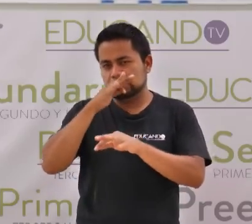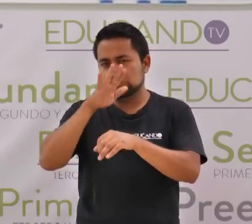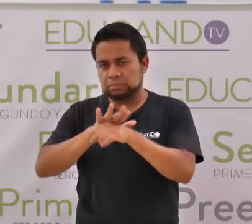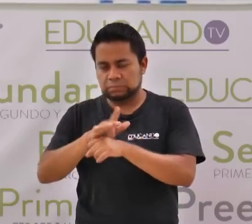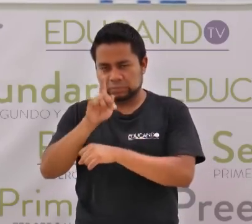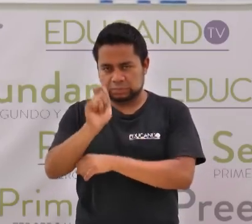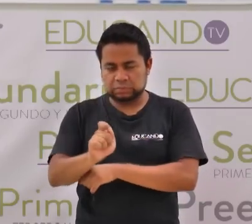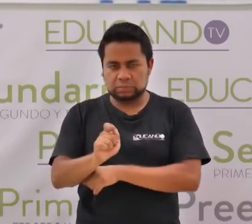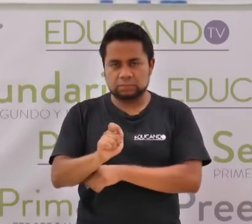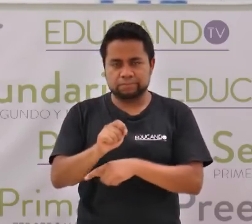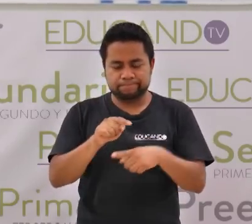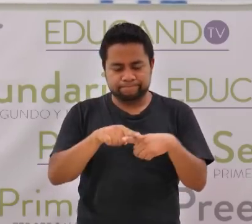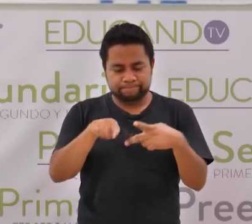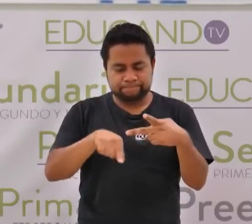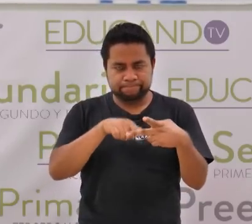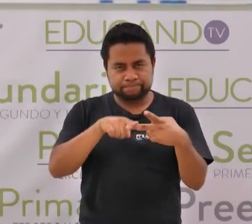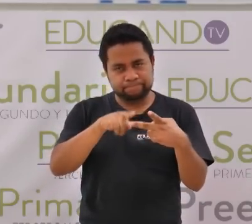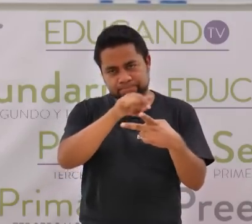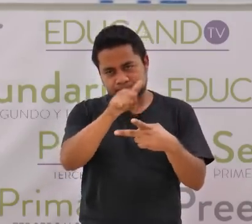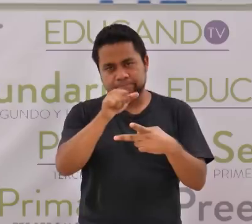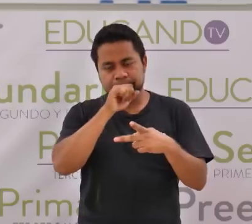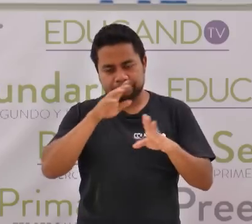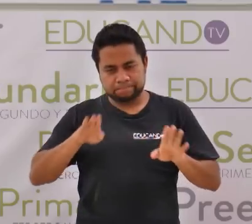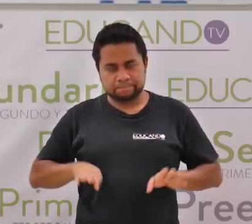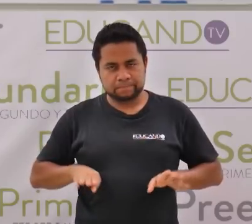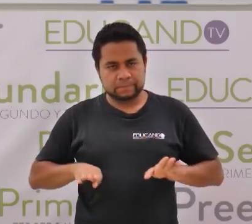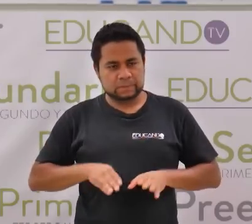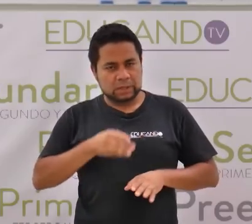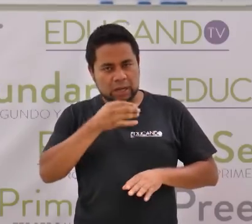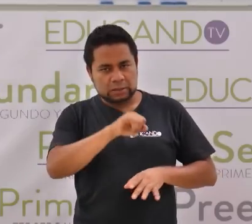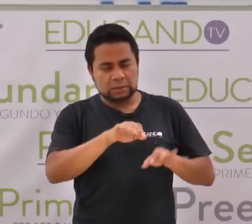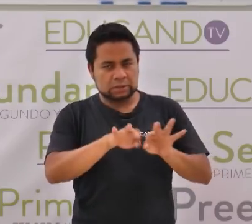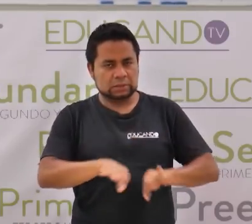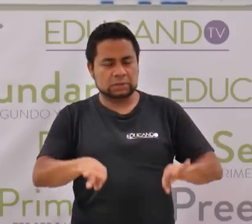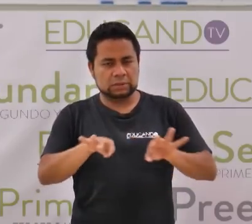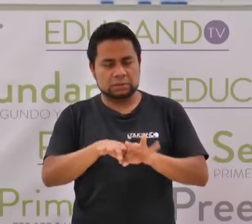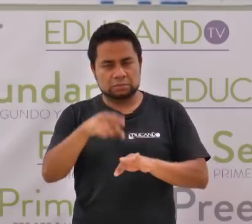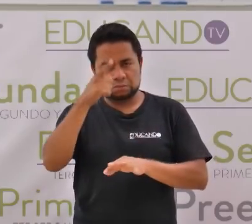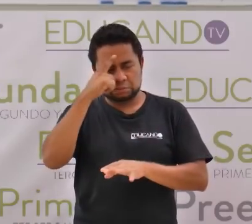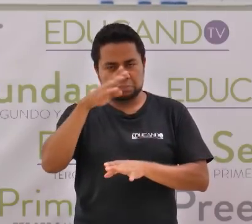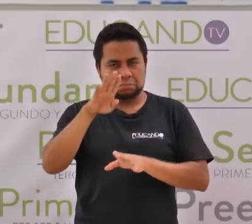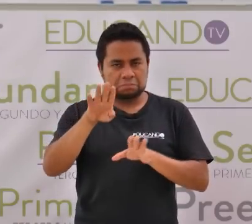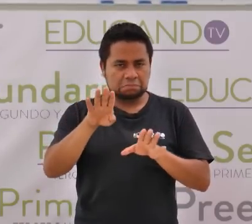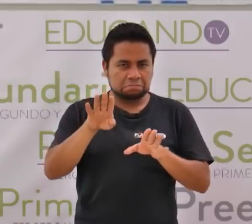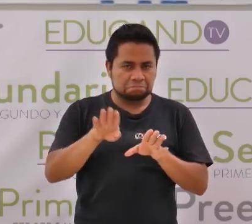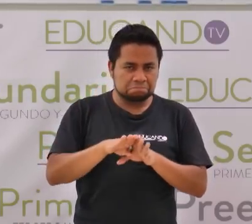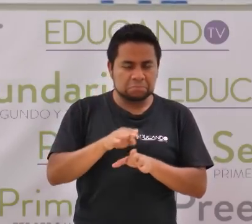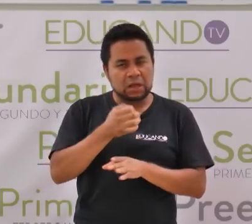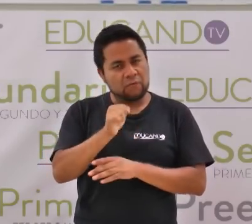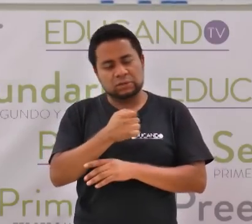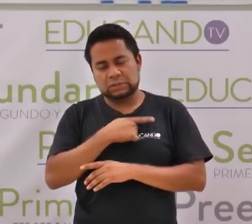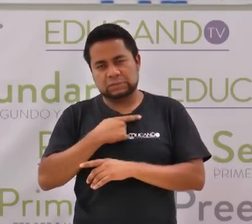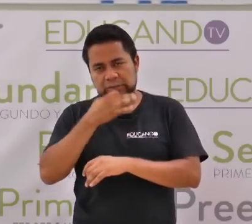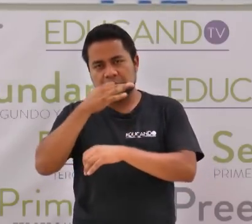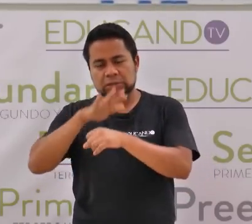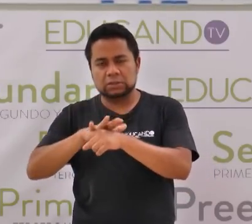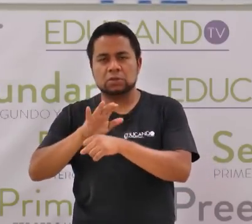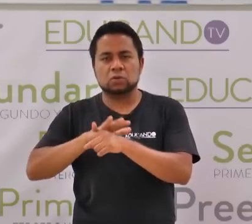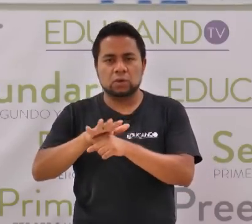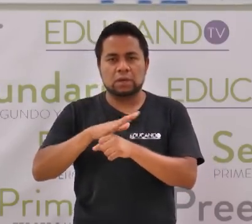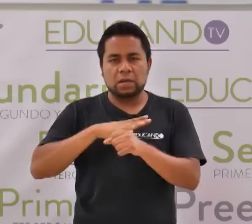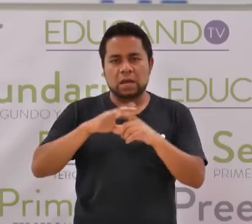mencionar. Otra cosa que es un elemento característico y que también parece una obviedad, pero hay que mencionarlo,